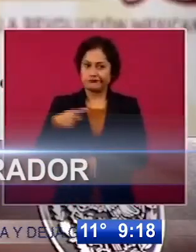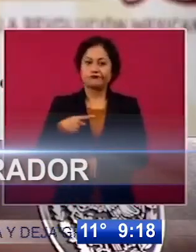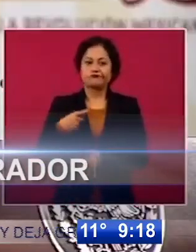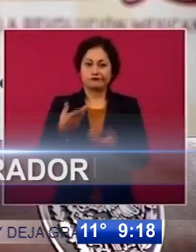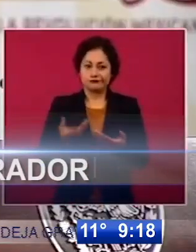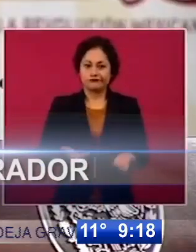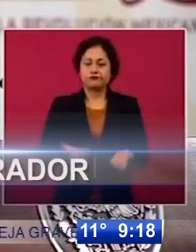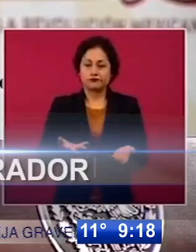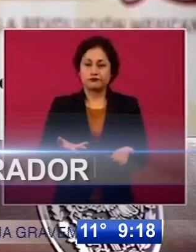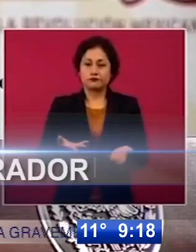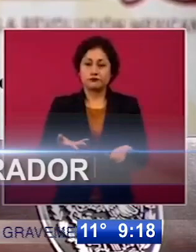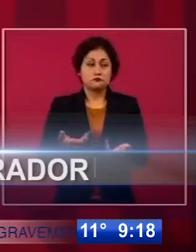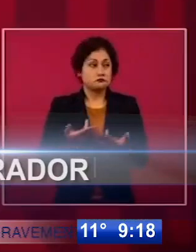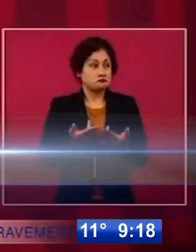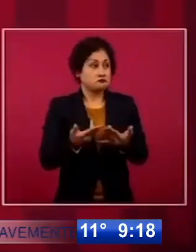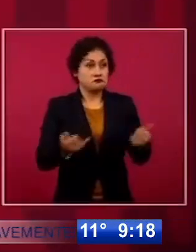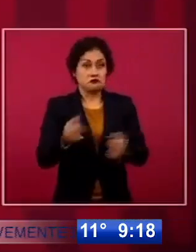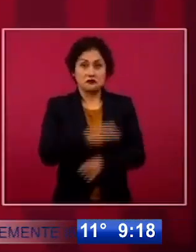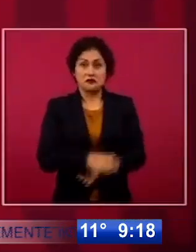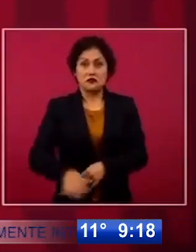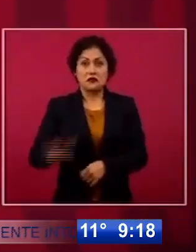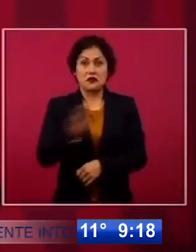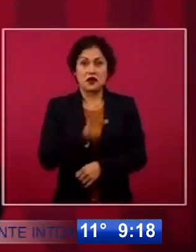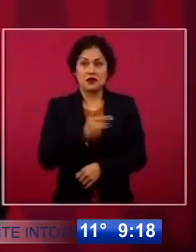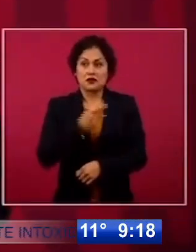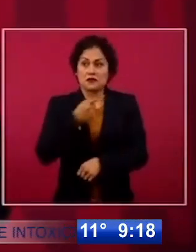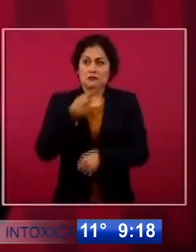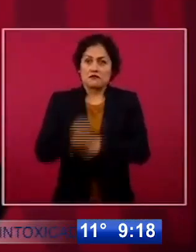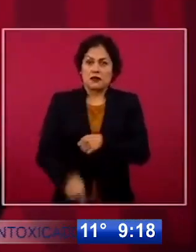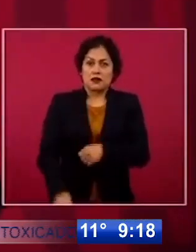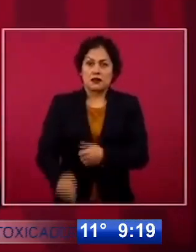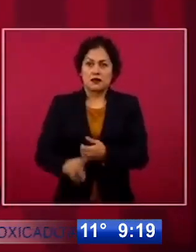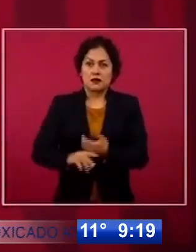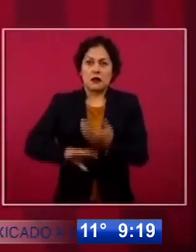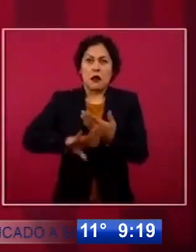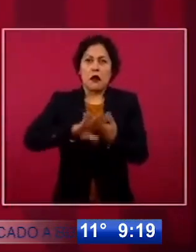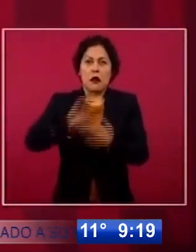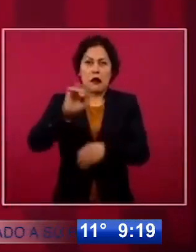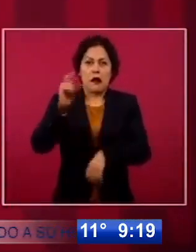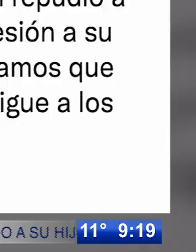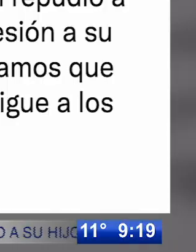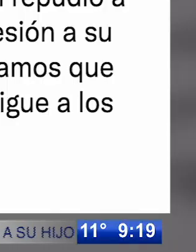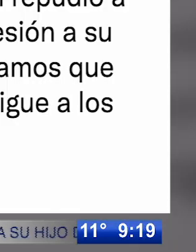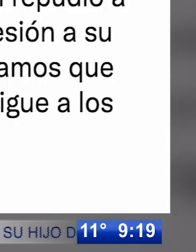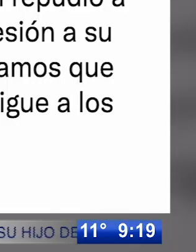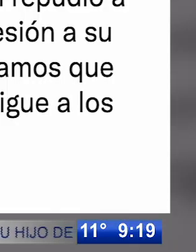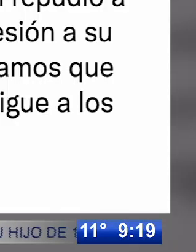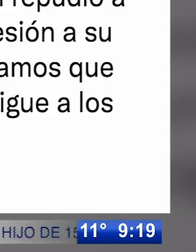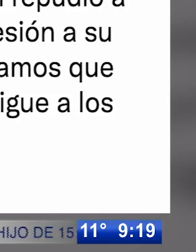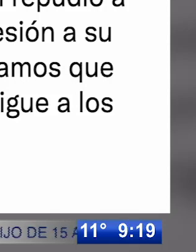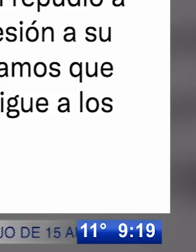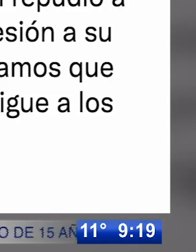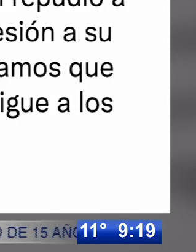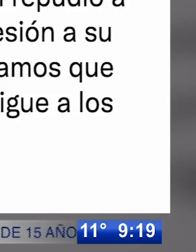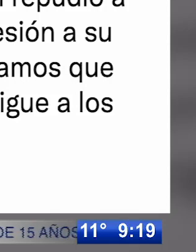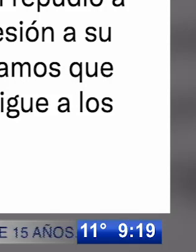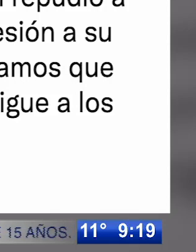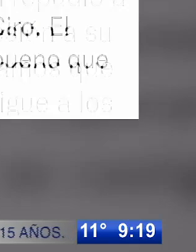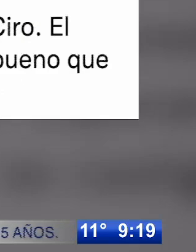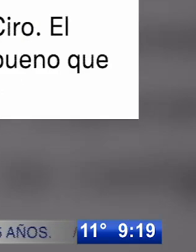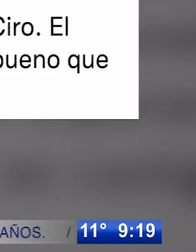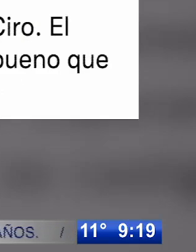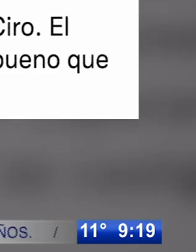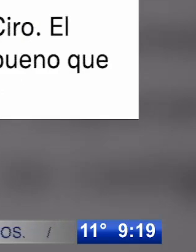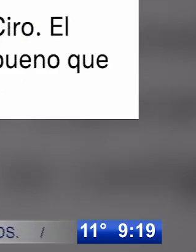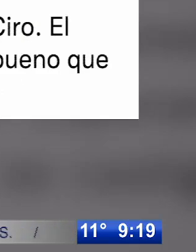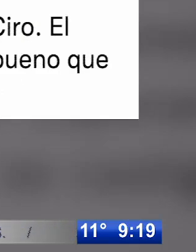a nadie se le debe de agredir y mucho menos quitarle la vida. Sin embargo, comunicadores,